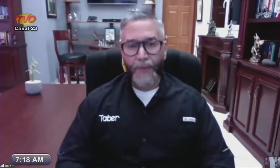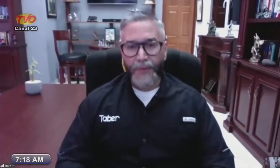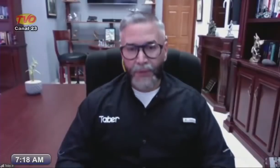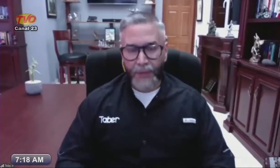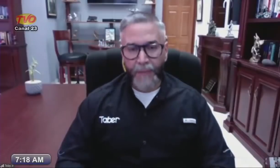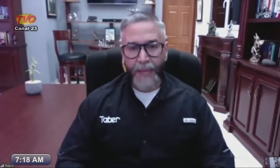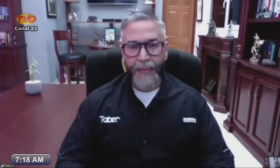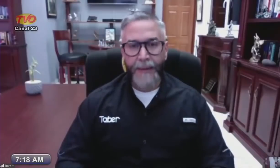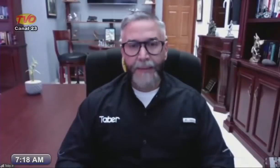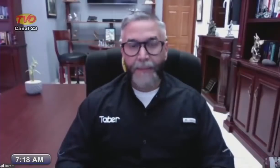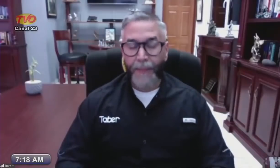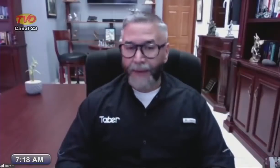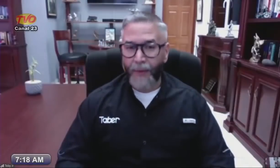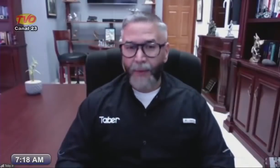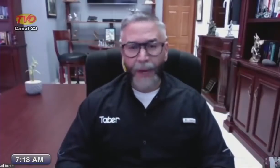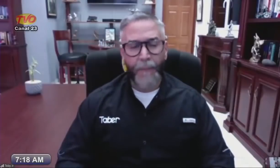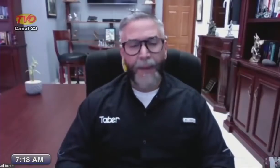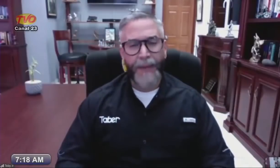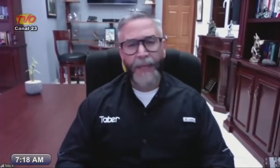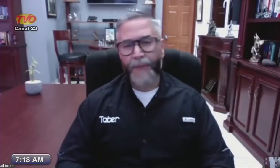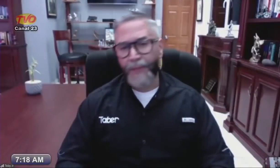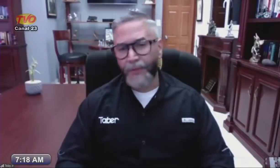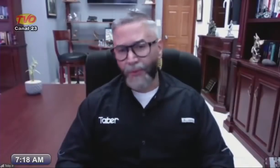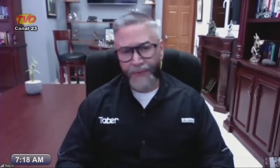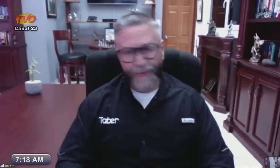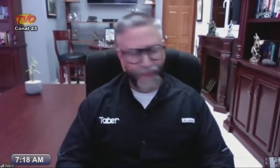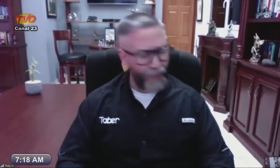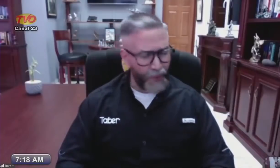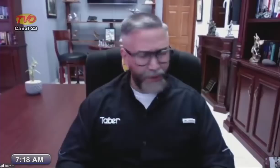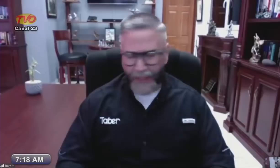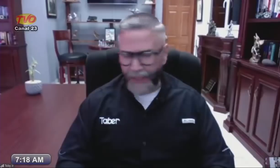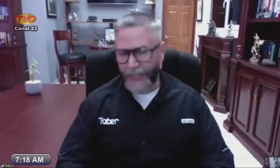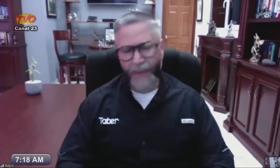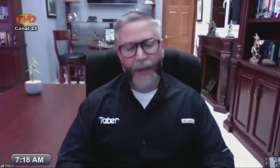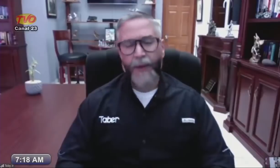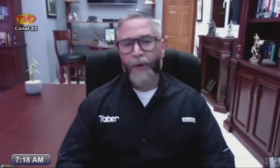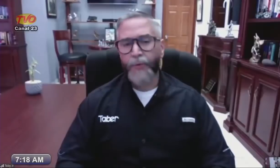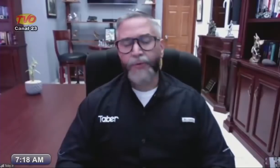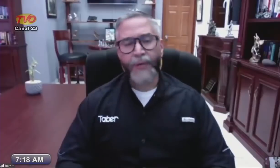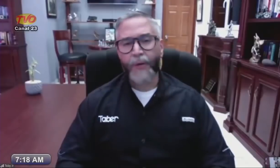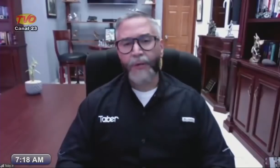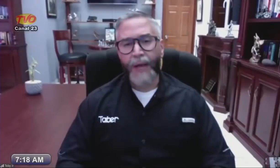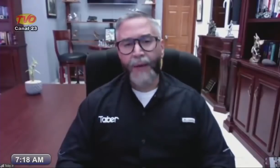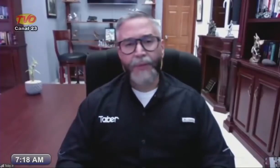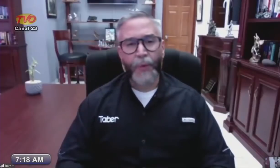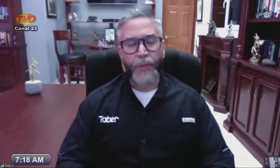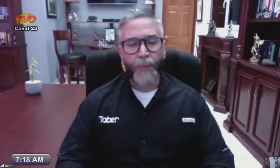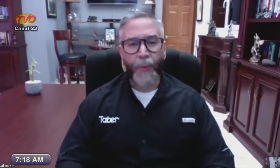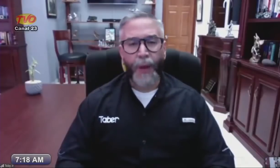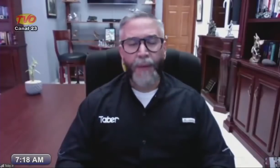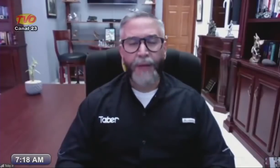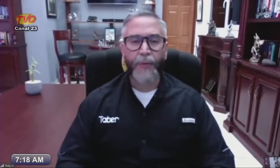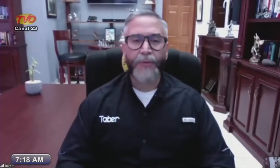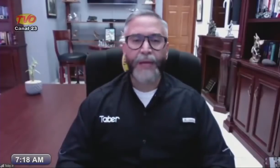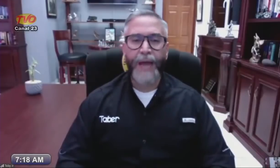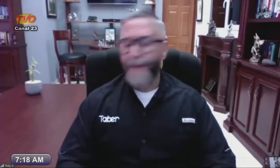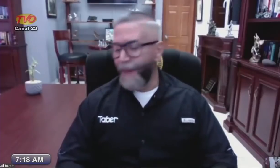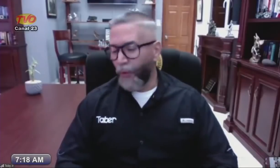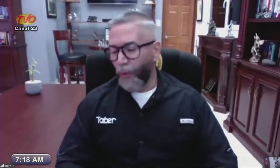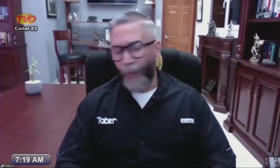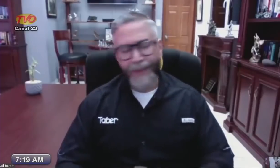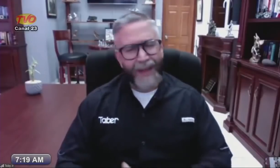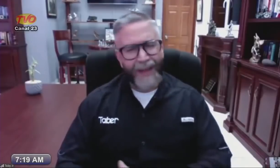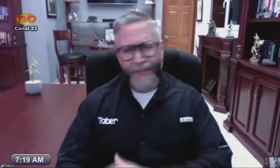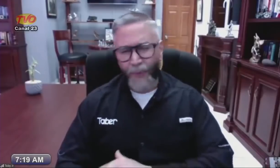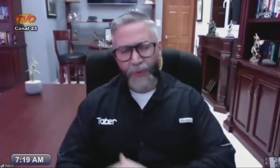hemos sido también parte de una campaña de información es fortísima usted recordará nuestro último programa que tenemos allá